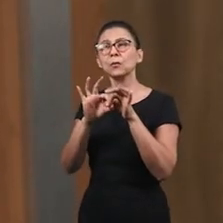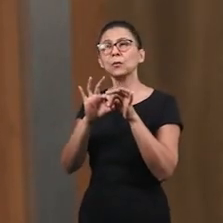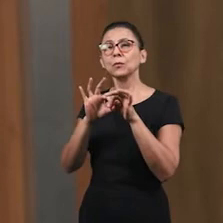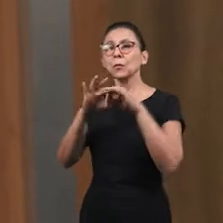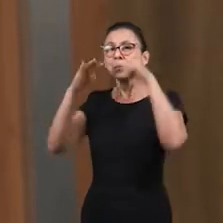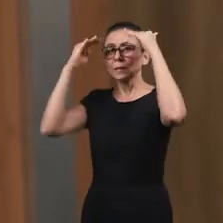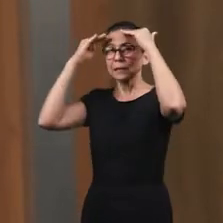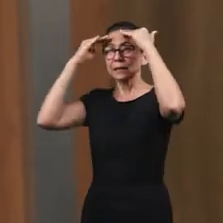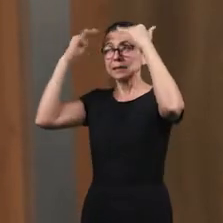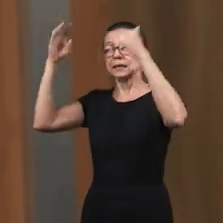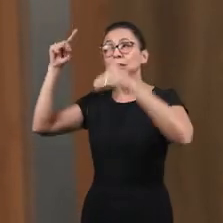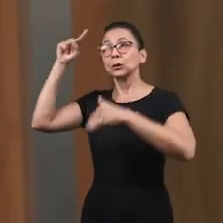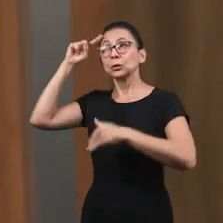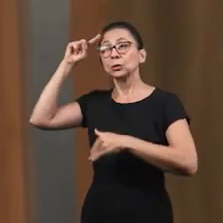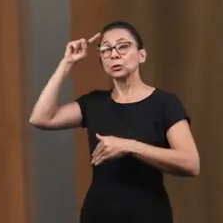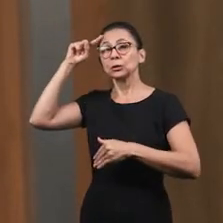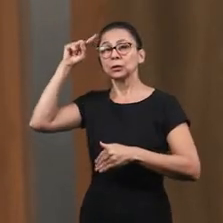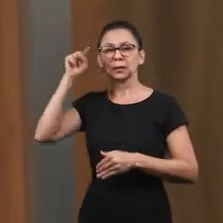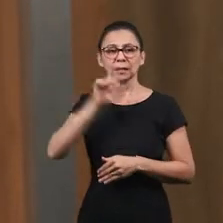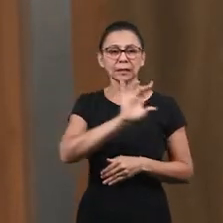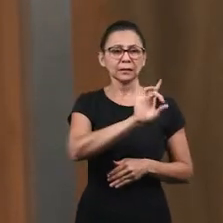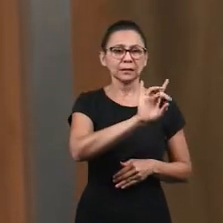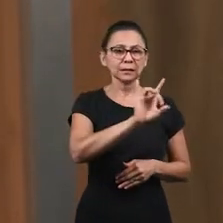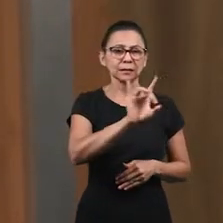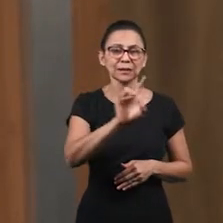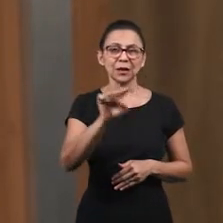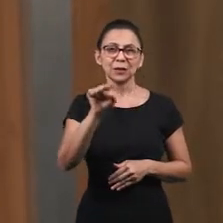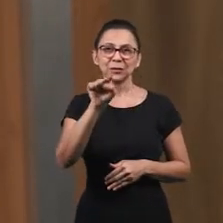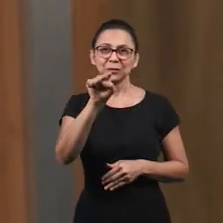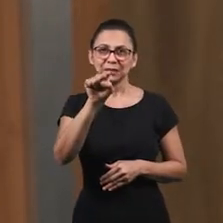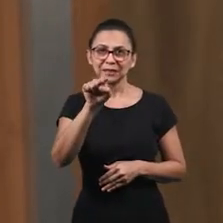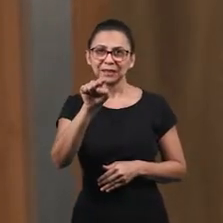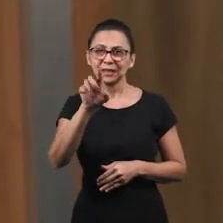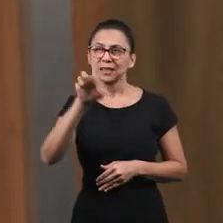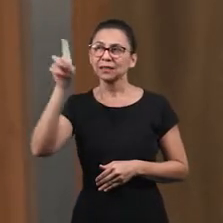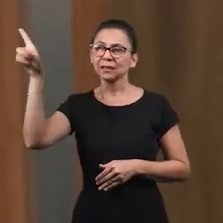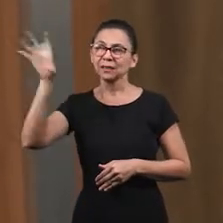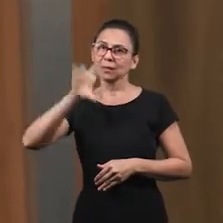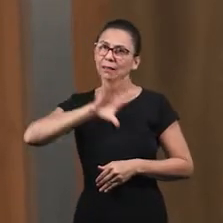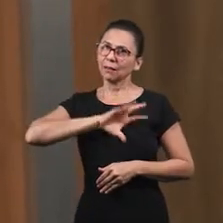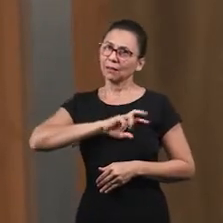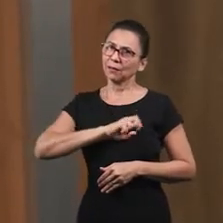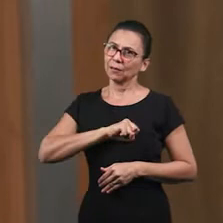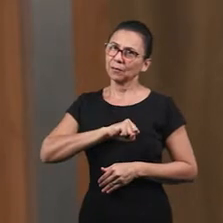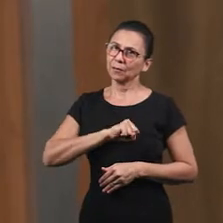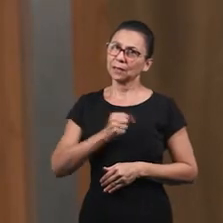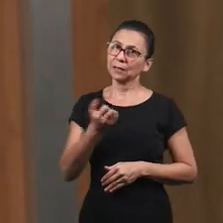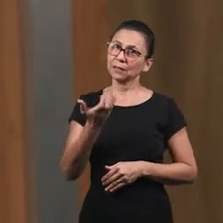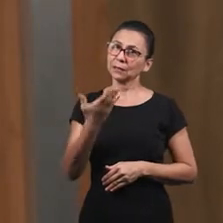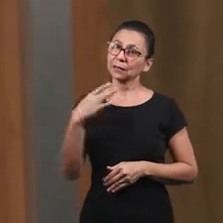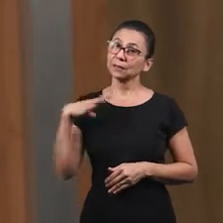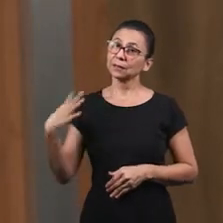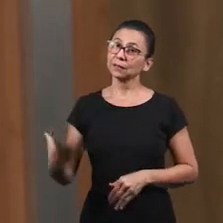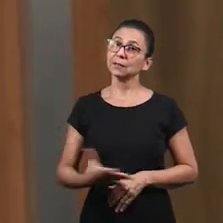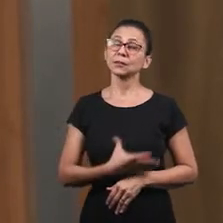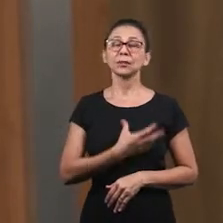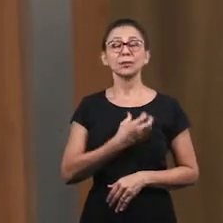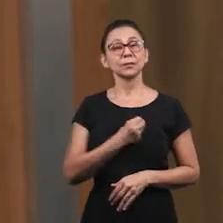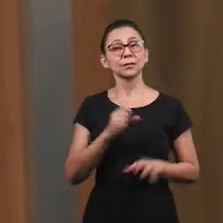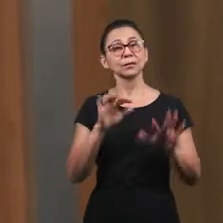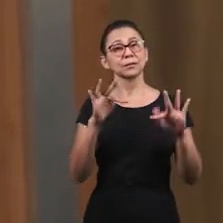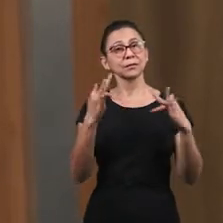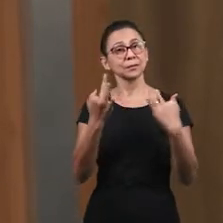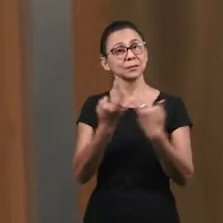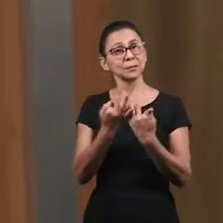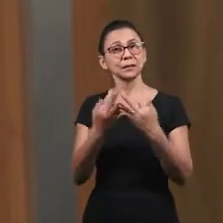con Jesús todos los días. Jesús ama la vida de cada uno de ustedes y Jesús quiere salvar a